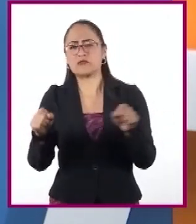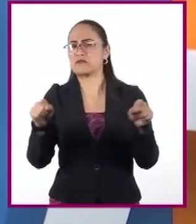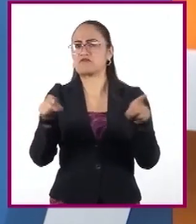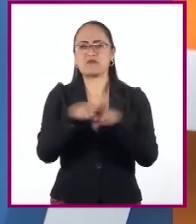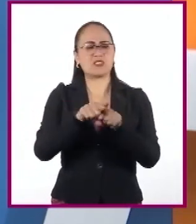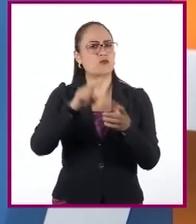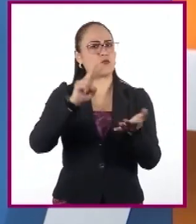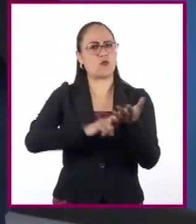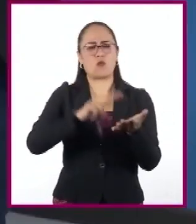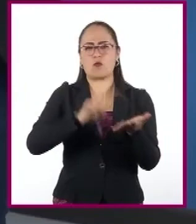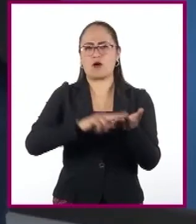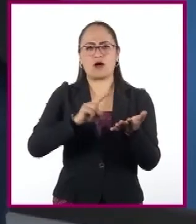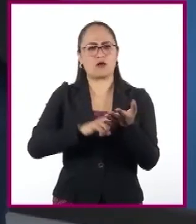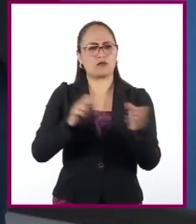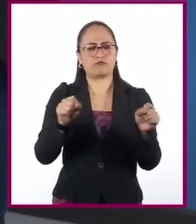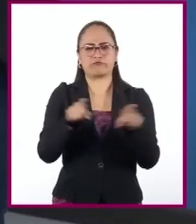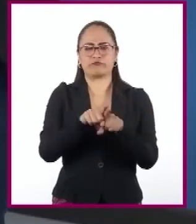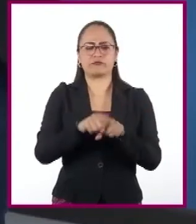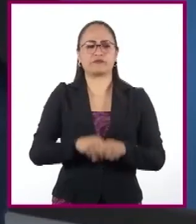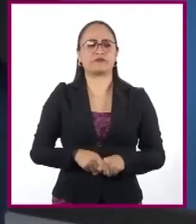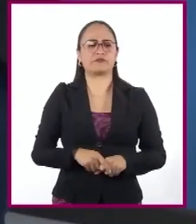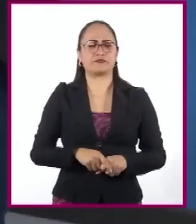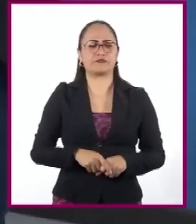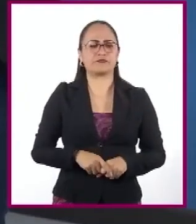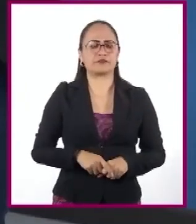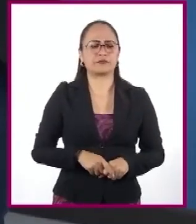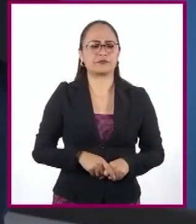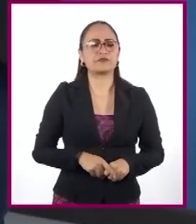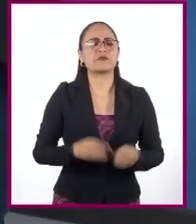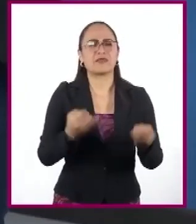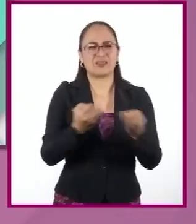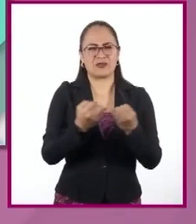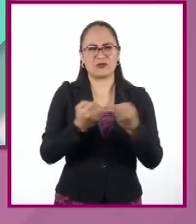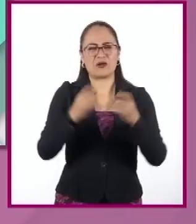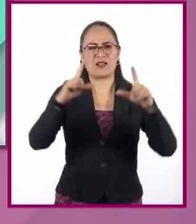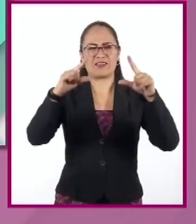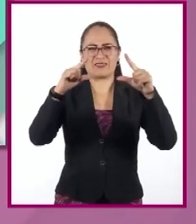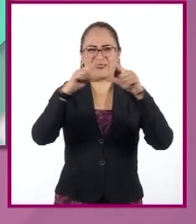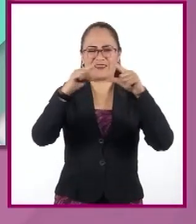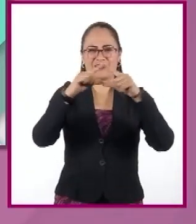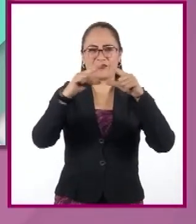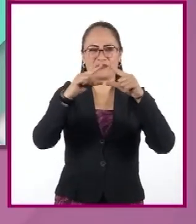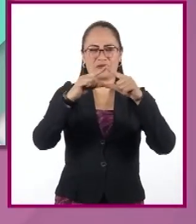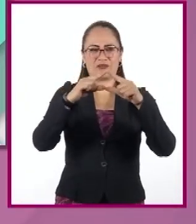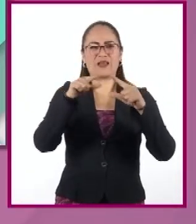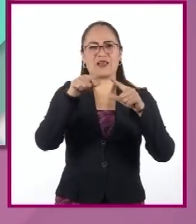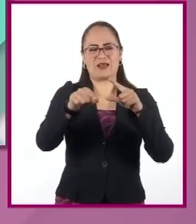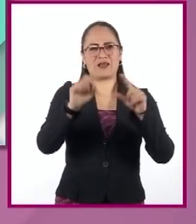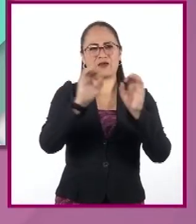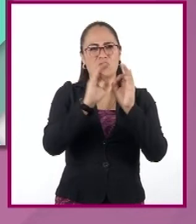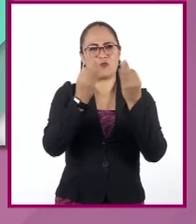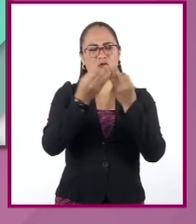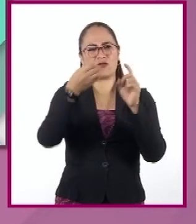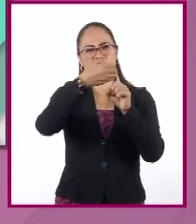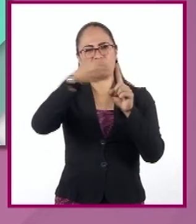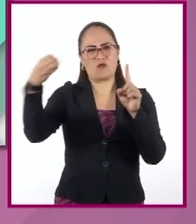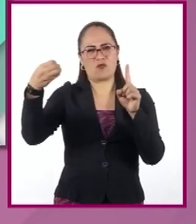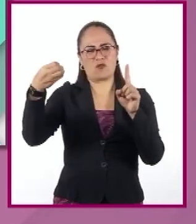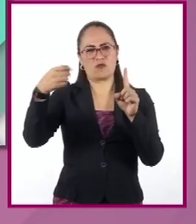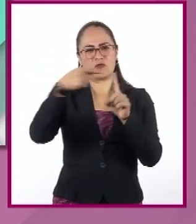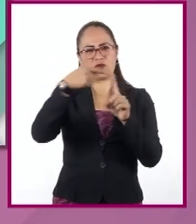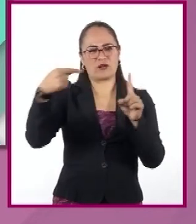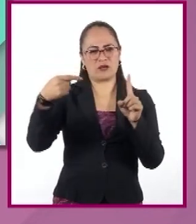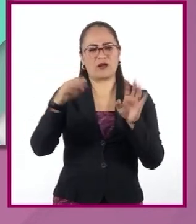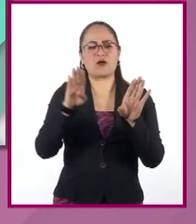valor numérico. Tal es el caso del planteamiento del triángulo, donde la ecuación que representa la problemática se